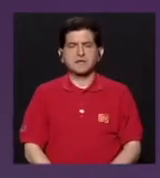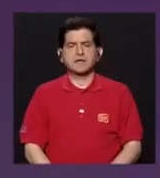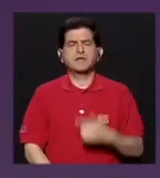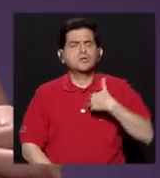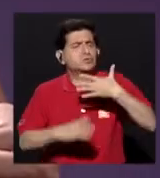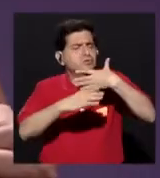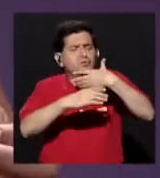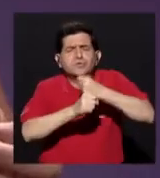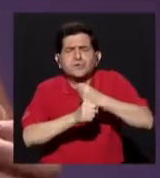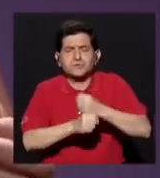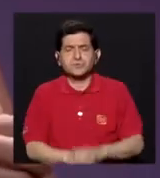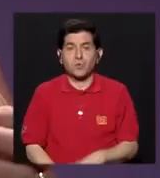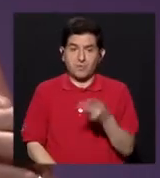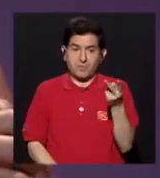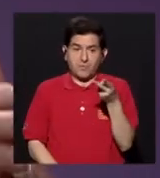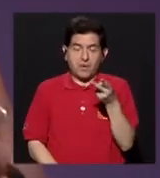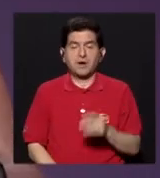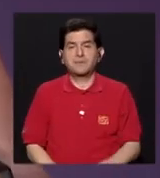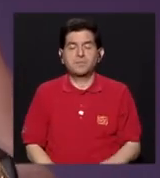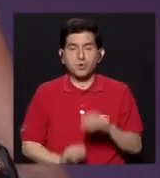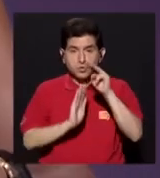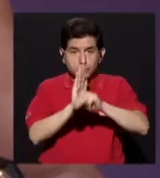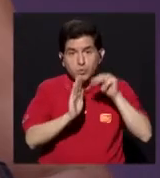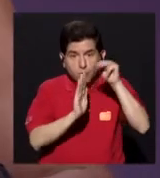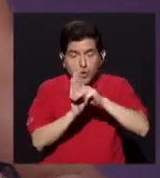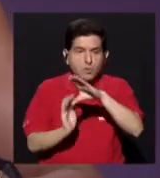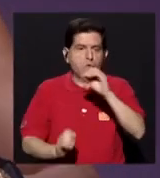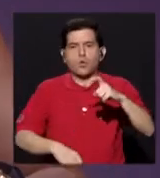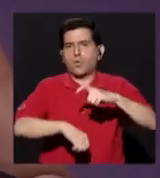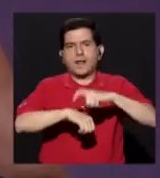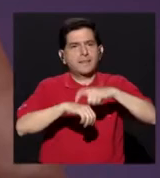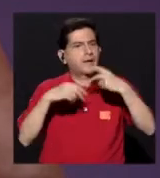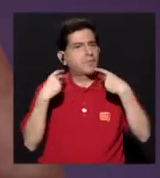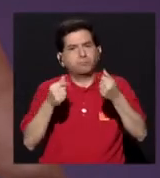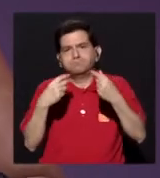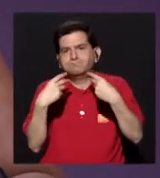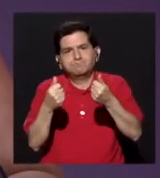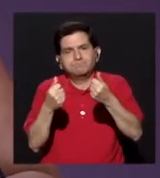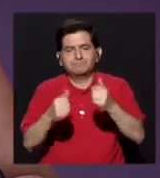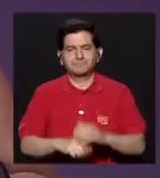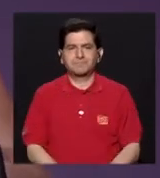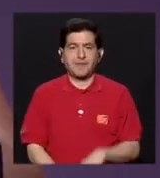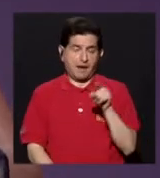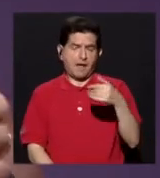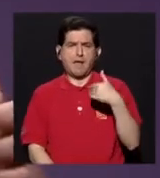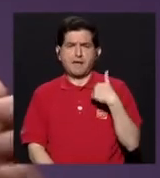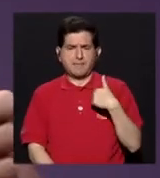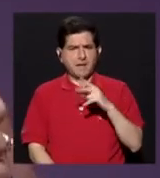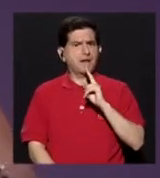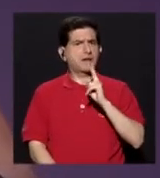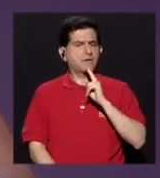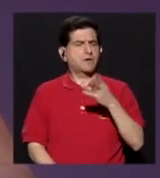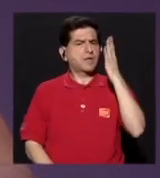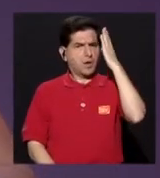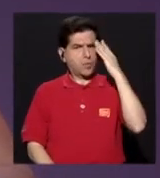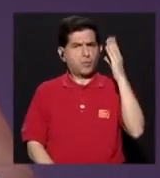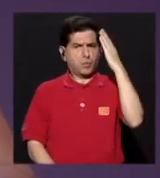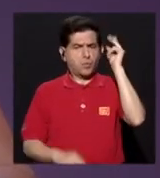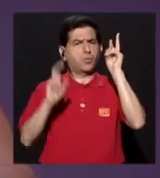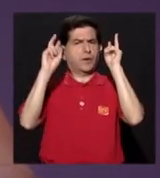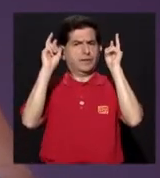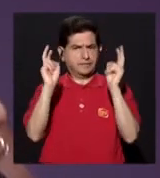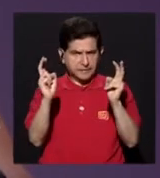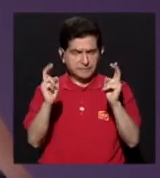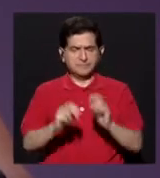resumo brevemente su amplio currículum porque si no se nos va el tiempo del programa. Ella tiene realmente una gran experiencia en esta